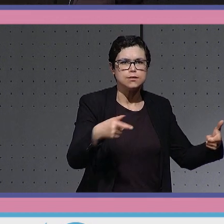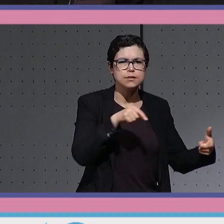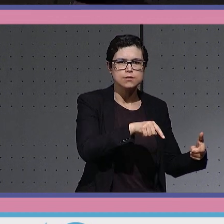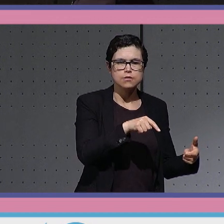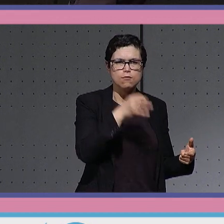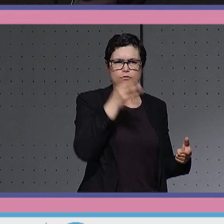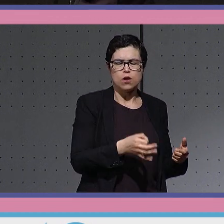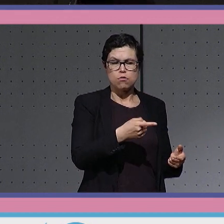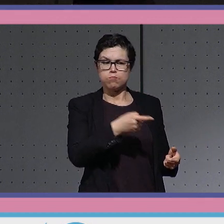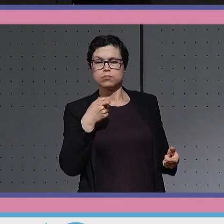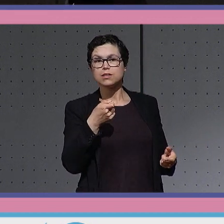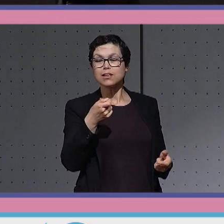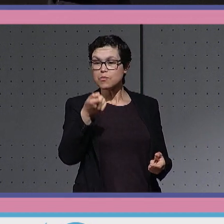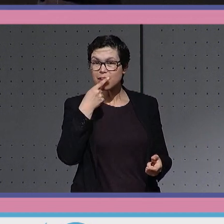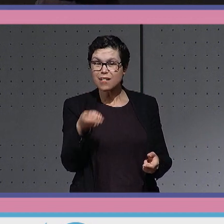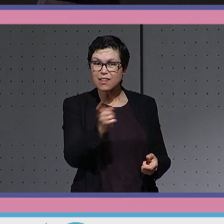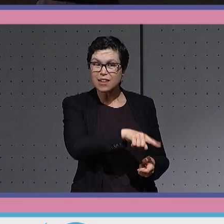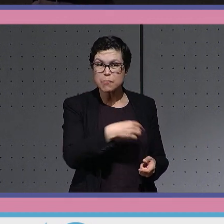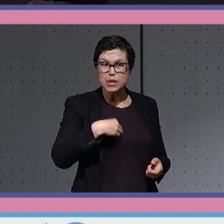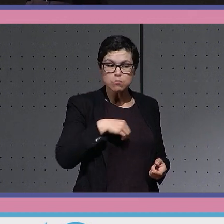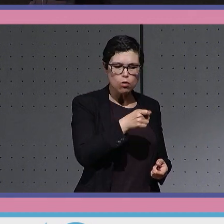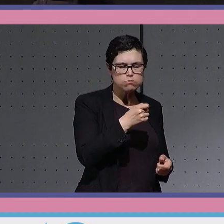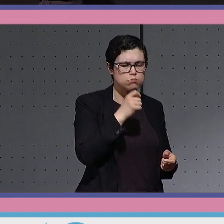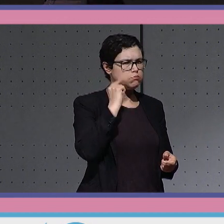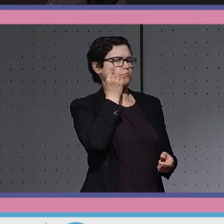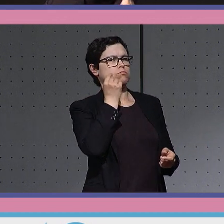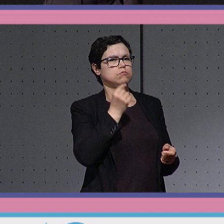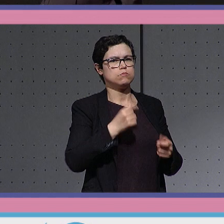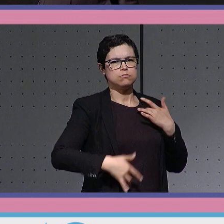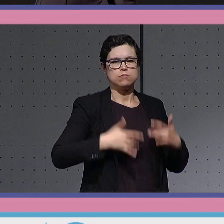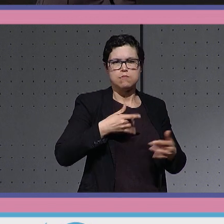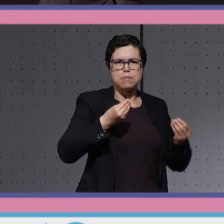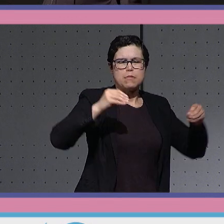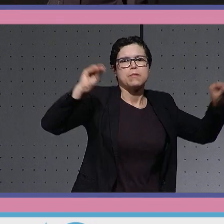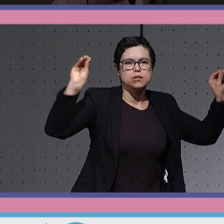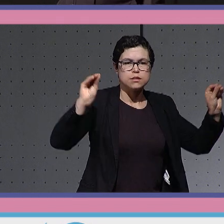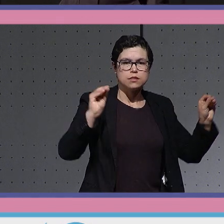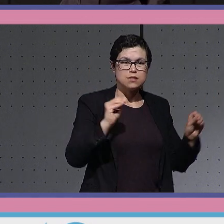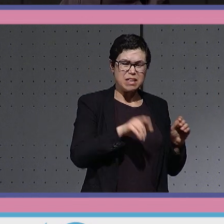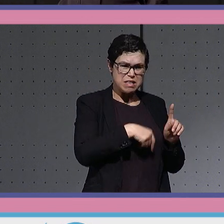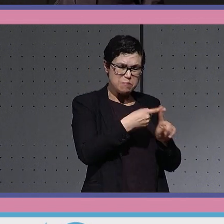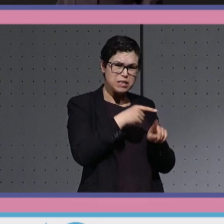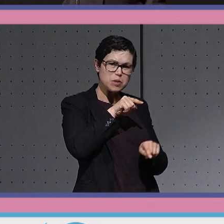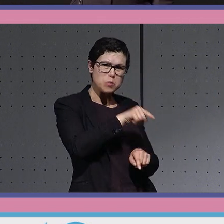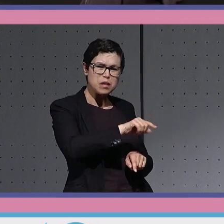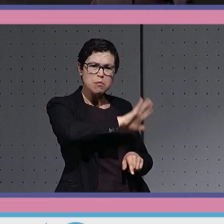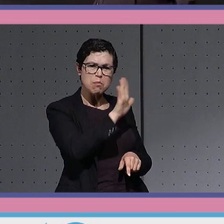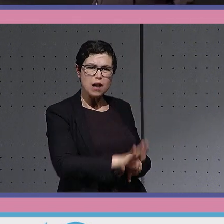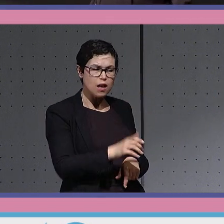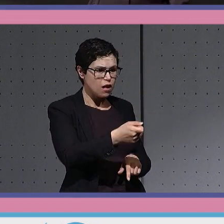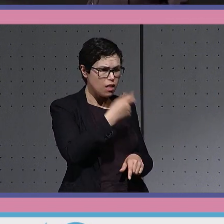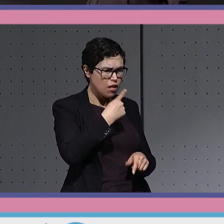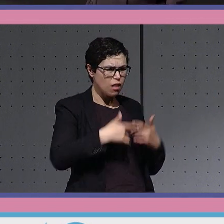antes, a menos dosis y más frecuentemente. Y muchas veces los efectos secundarios van a parecer que son empeoramiento de lo que nosotros